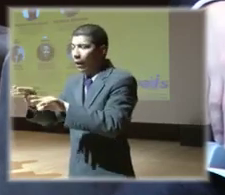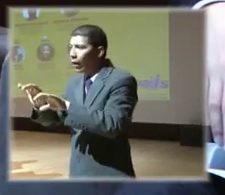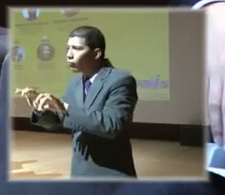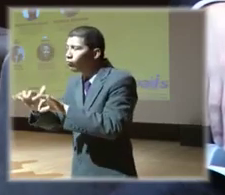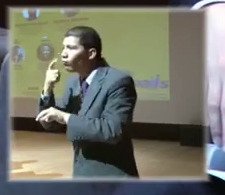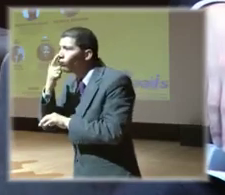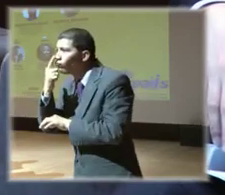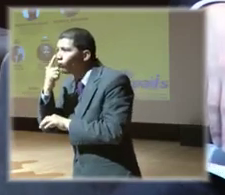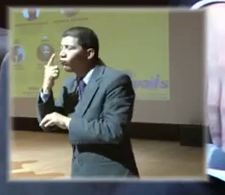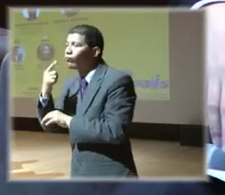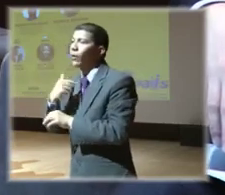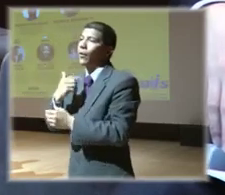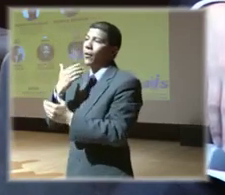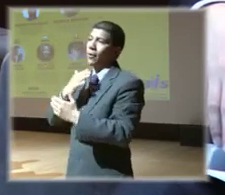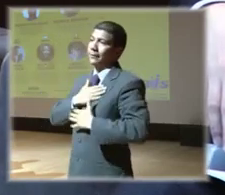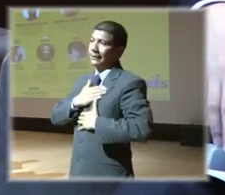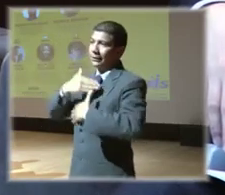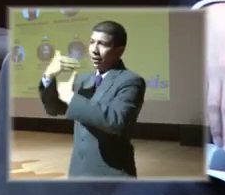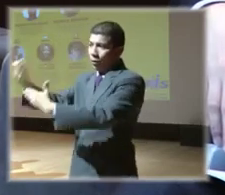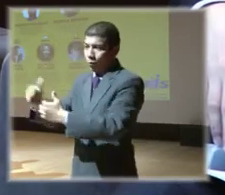están siguiendo en vivo,